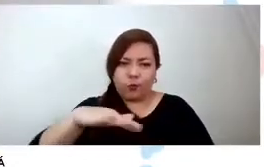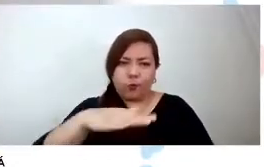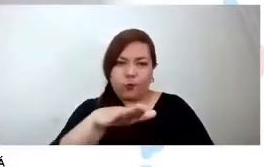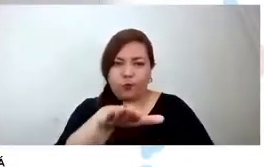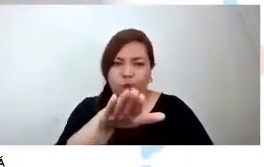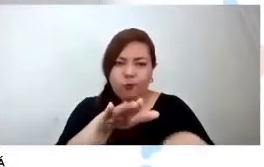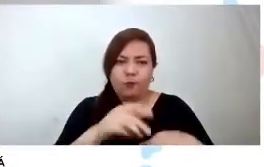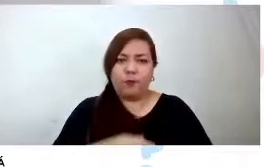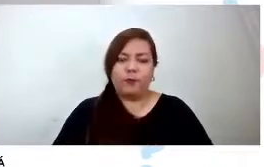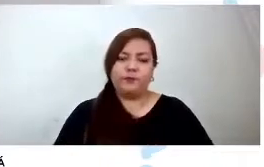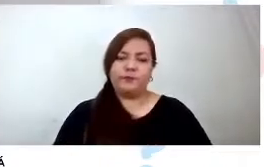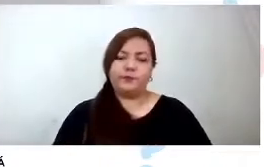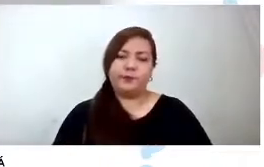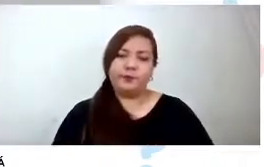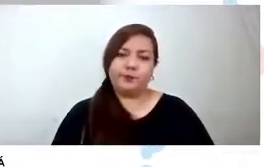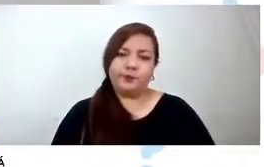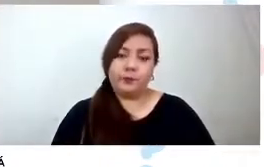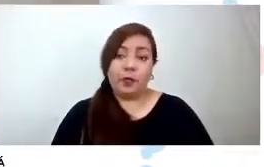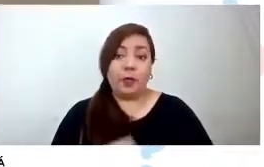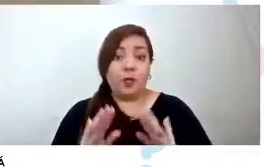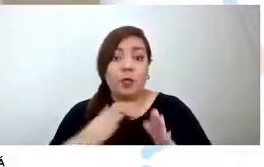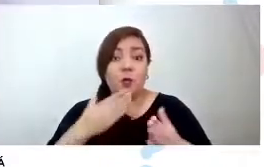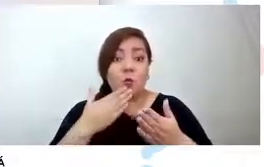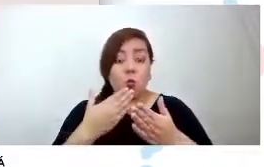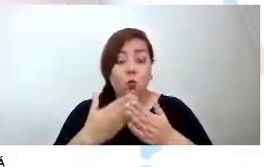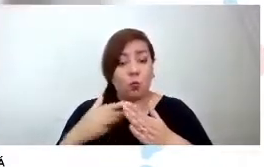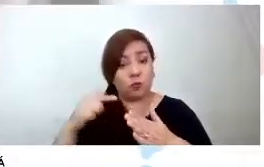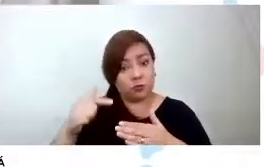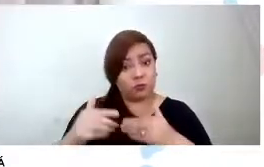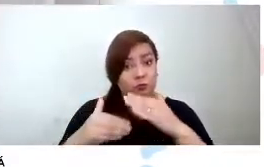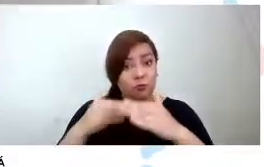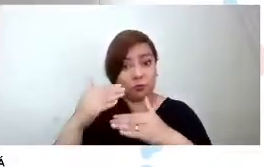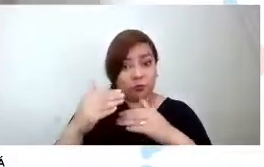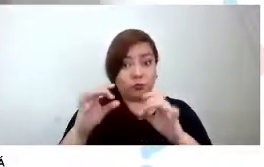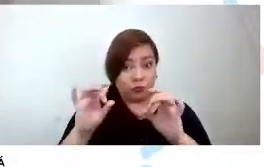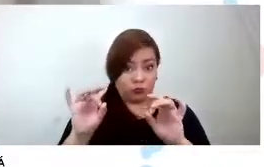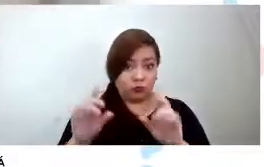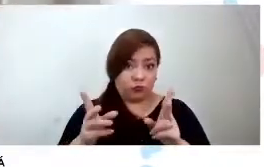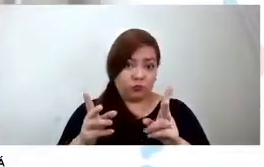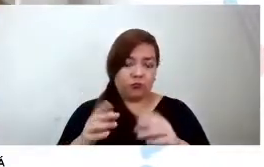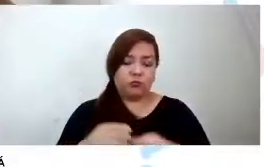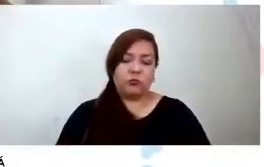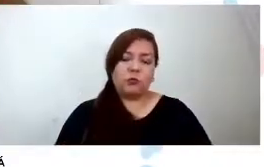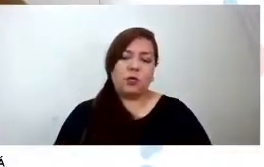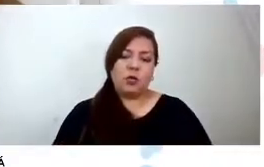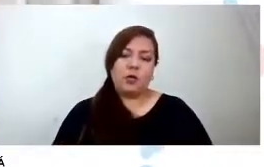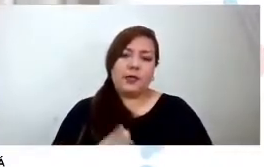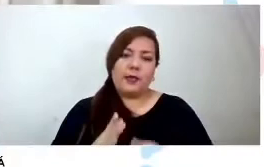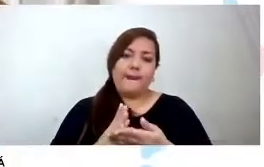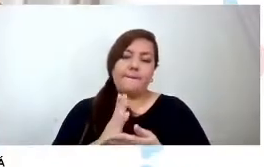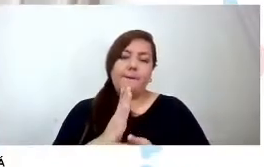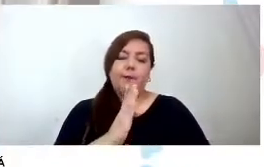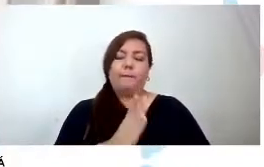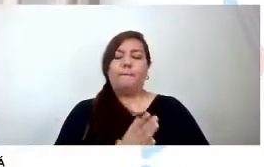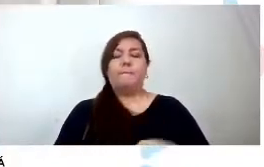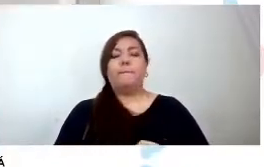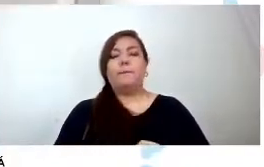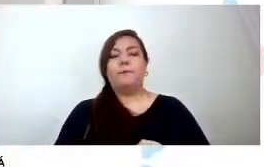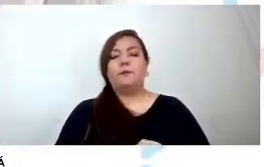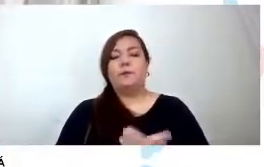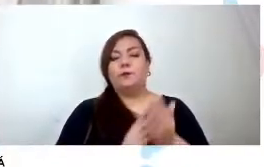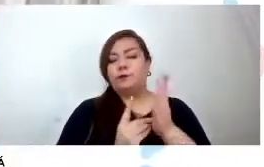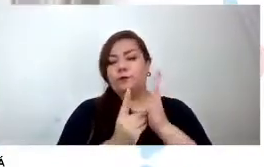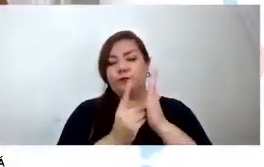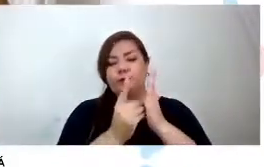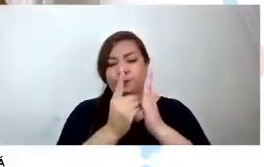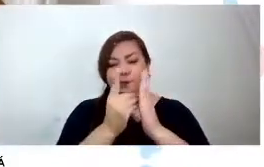¿Sí? Y cuando ocurre este proceso, empiezan a